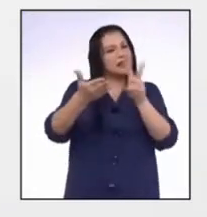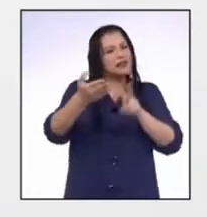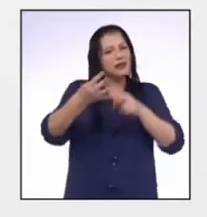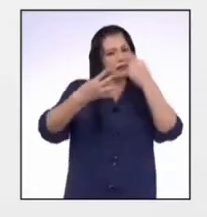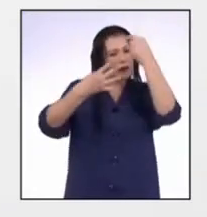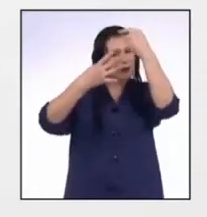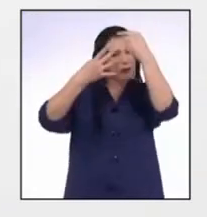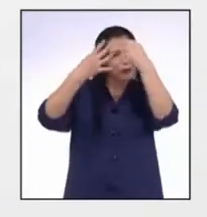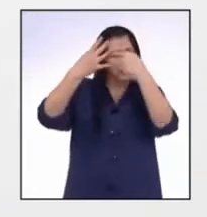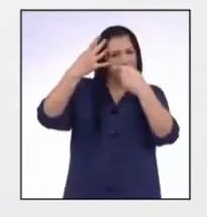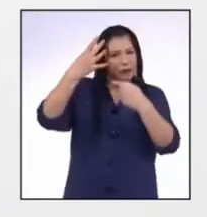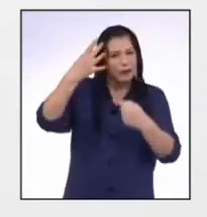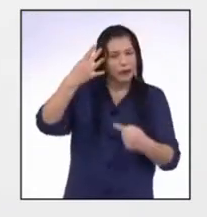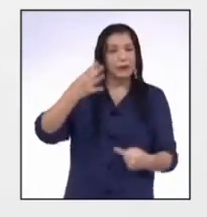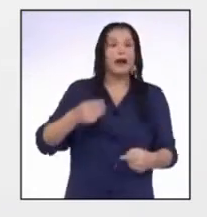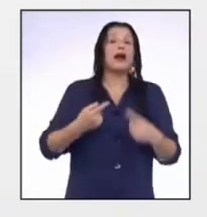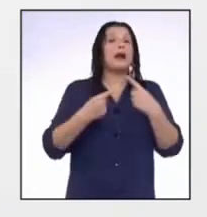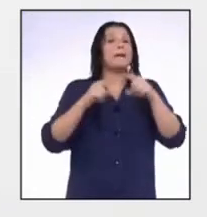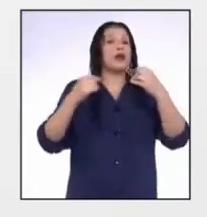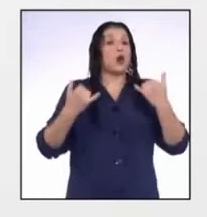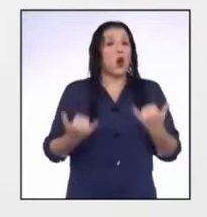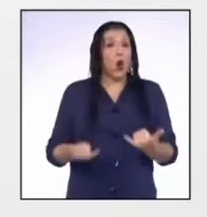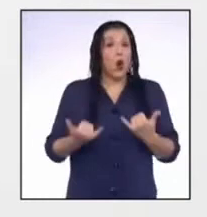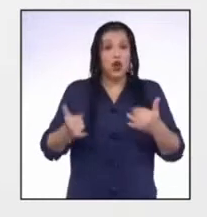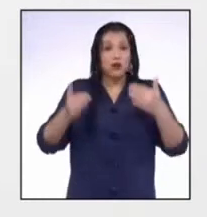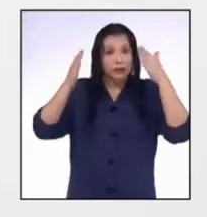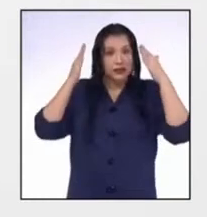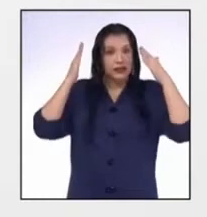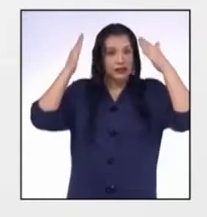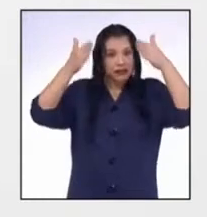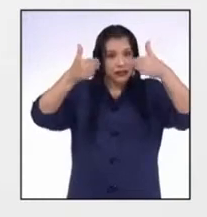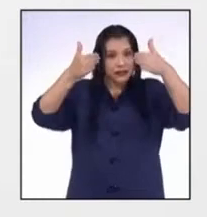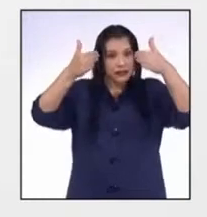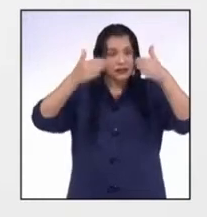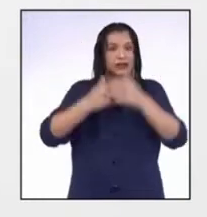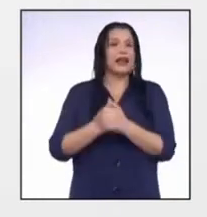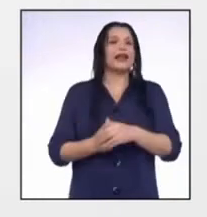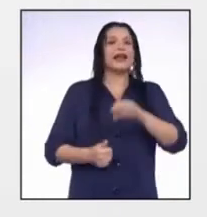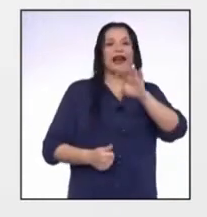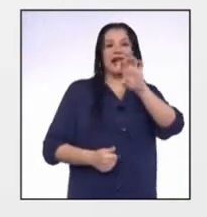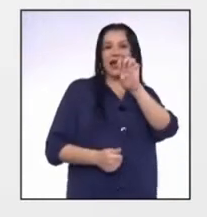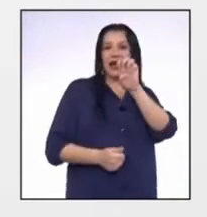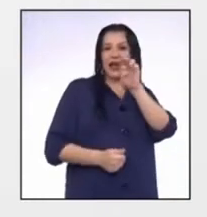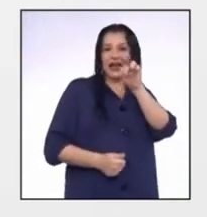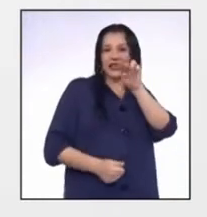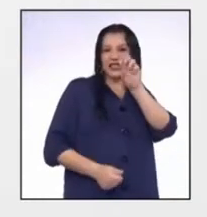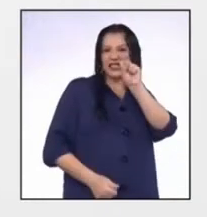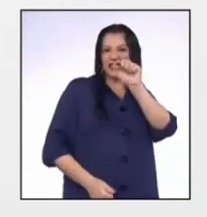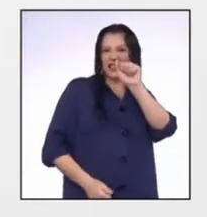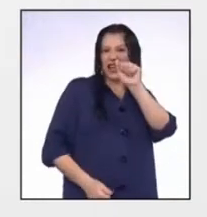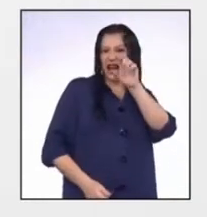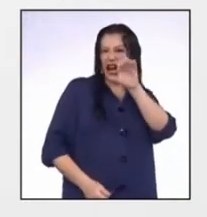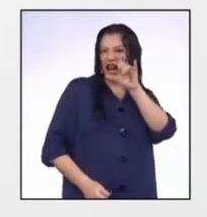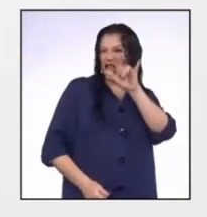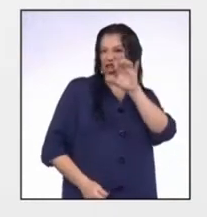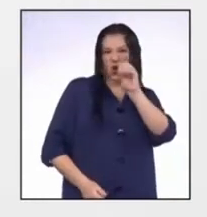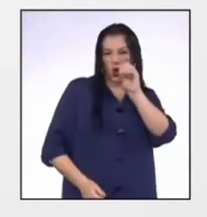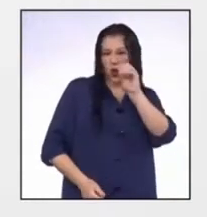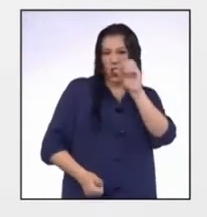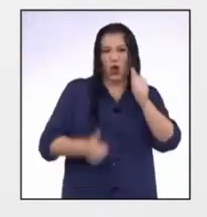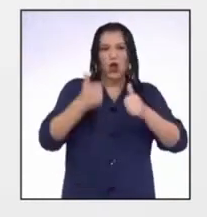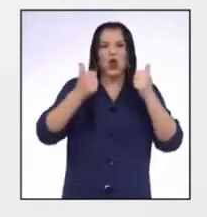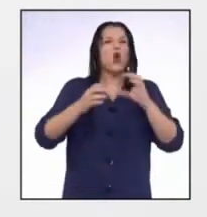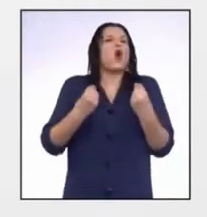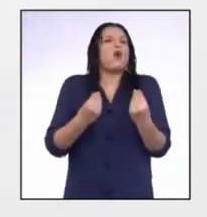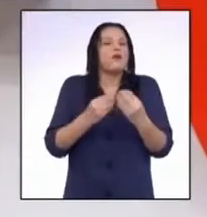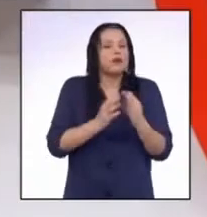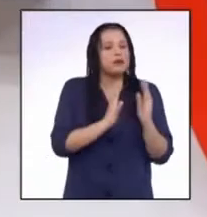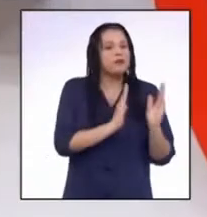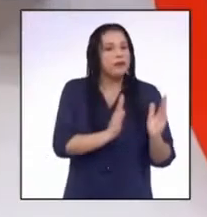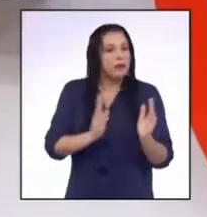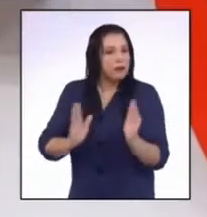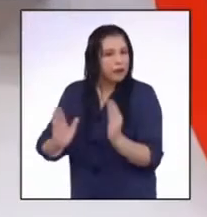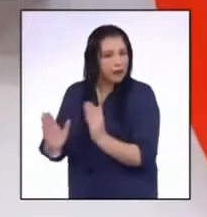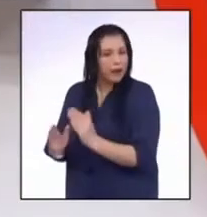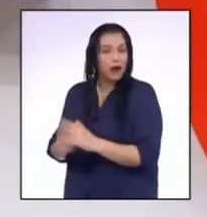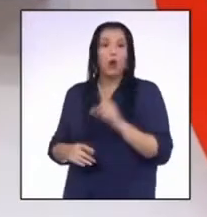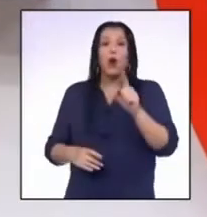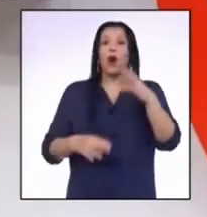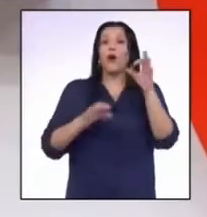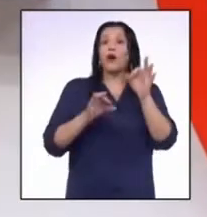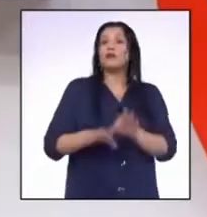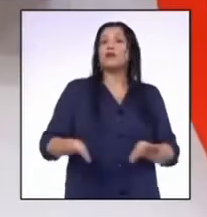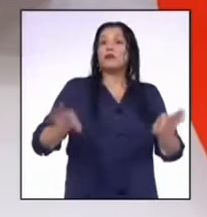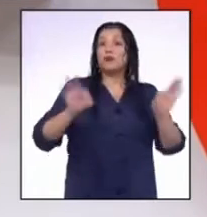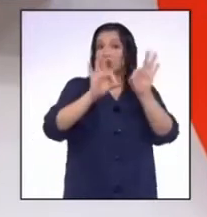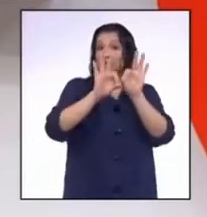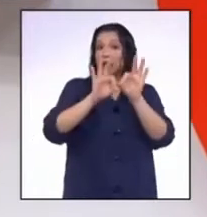entre otros. Pero hoy nos centraremos en el ensayo, específicamente en su planificación. Y es muy